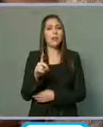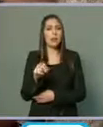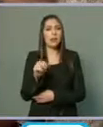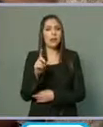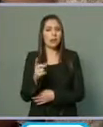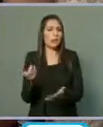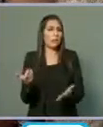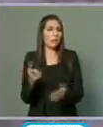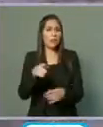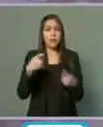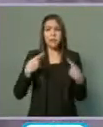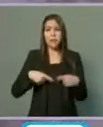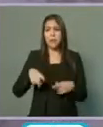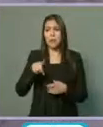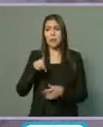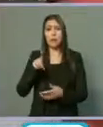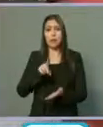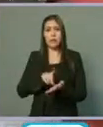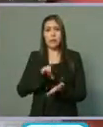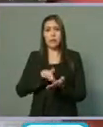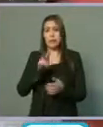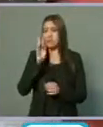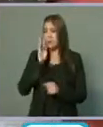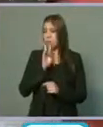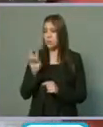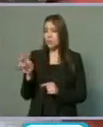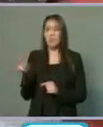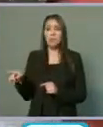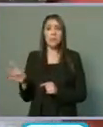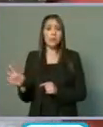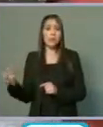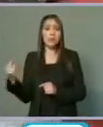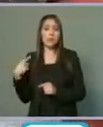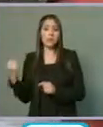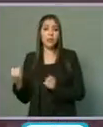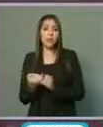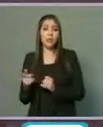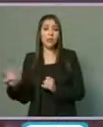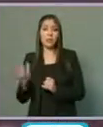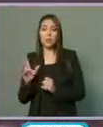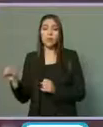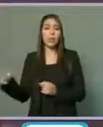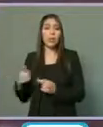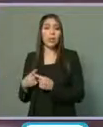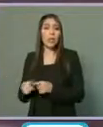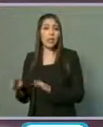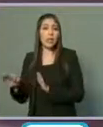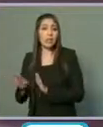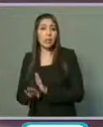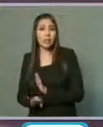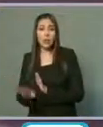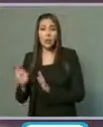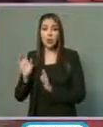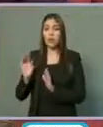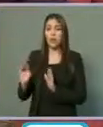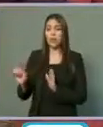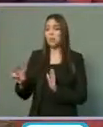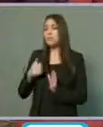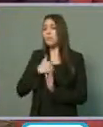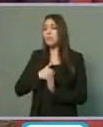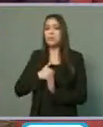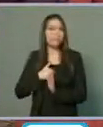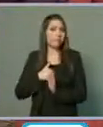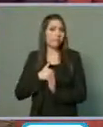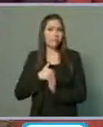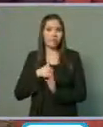o inferior o con lástima? Oye, Valente, regresando a algo que decías de la diferencia entre la discapacidad y la incapacidad, quizá hay